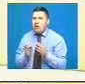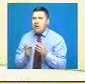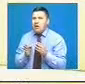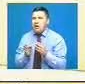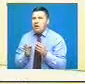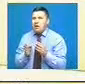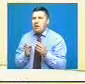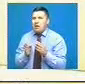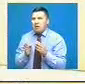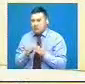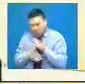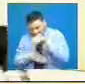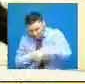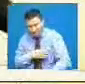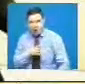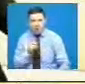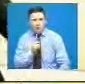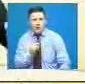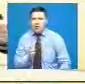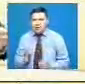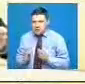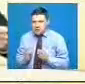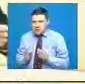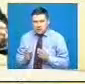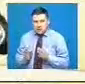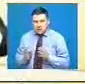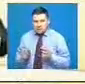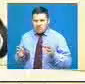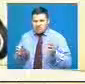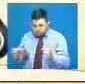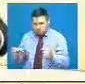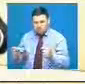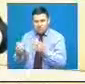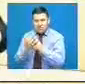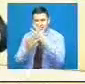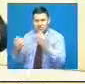por el precipicio. Eso quiere decir que tenemos que ir con las manos puestas sobre el timón, las dos manos.